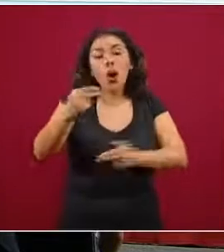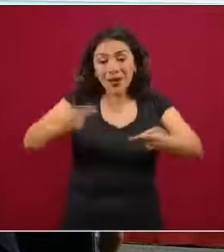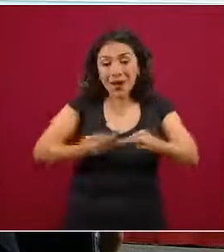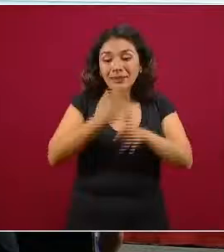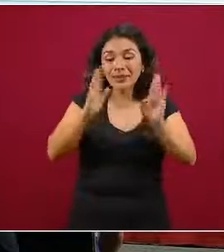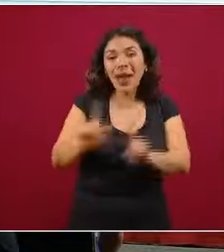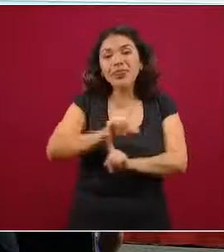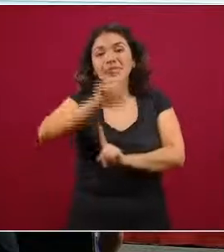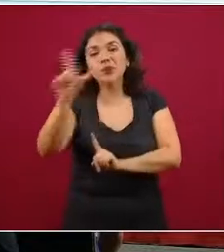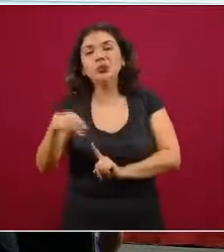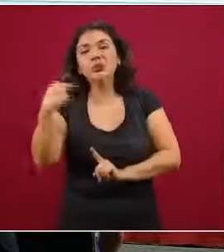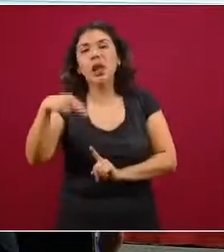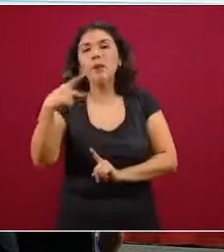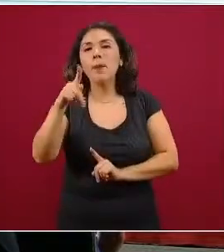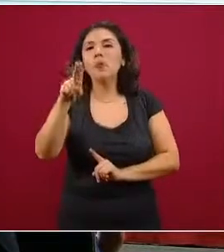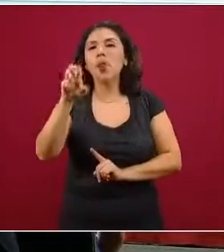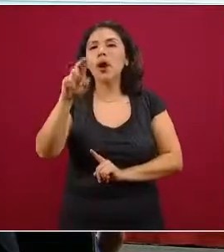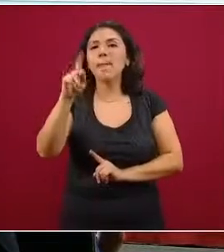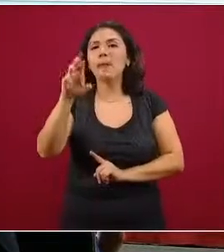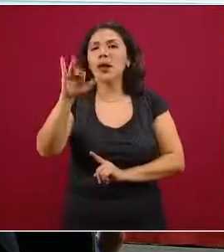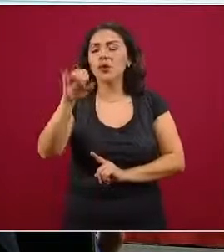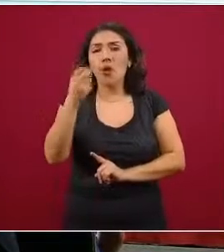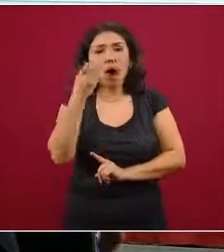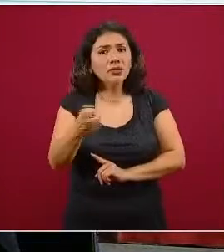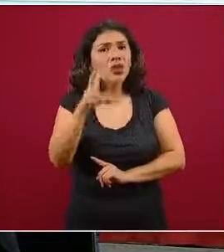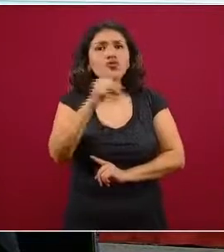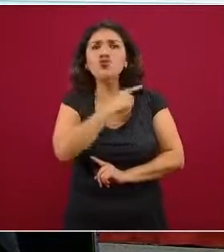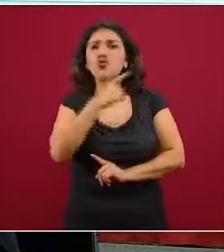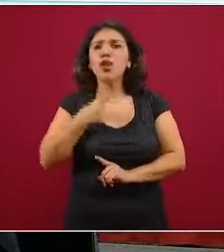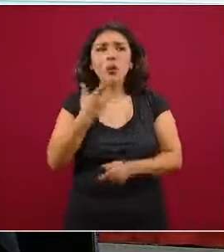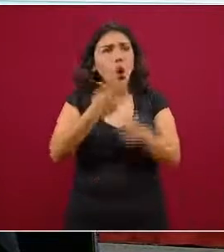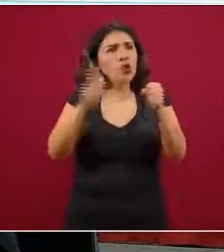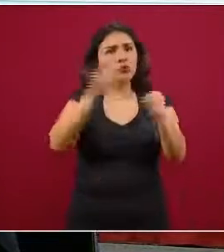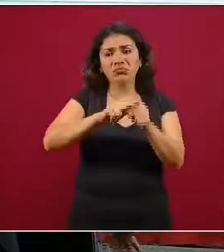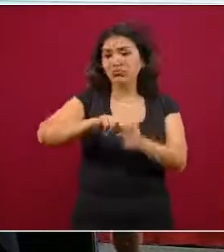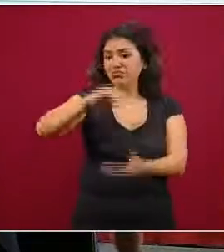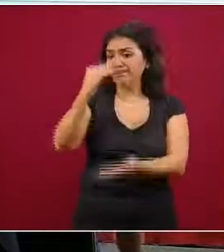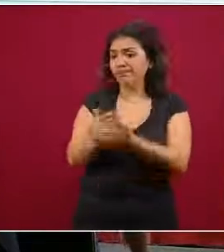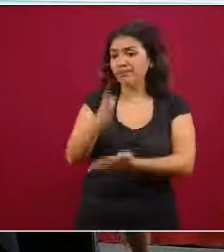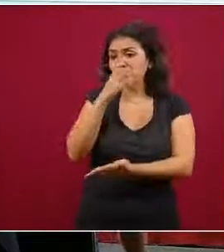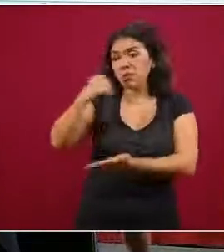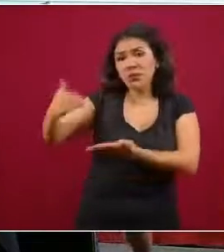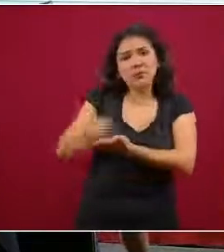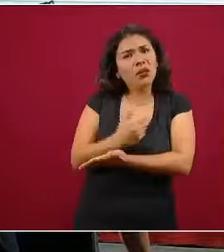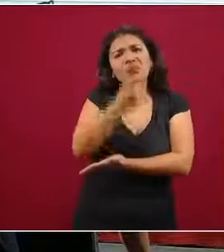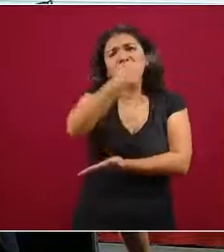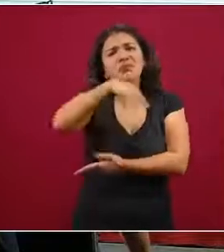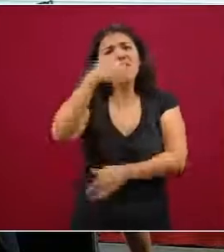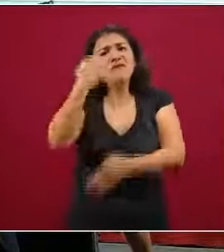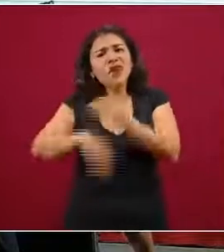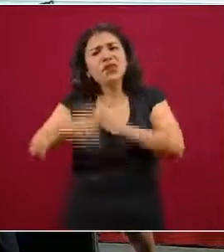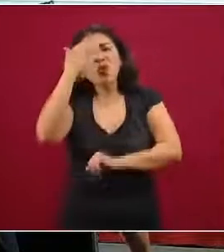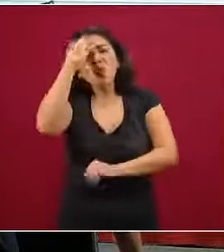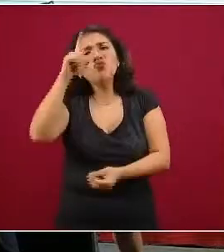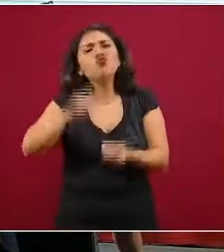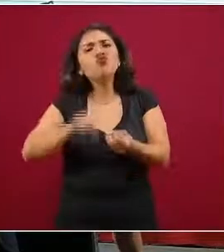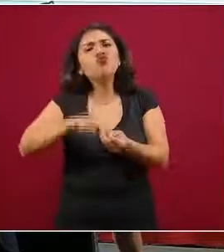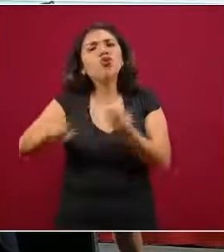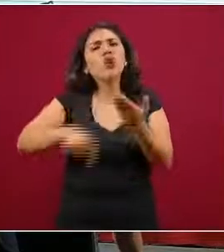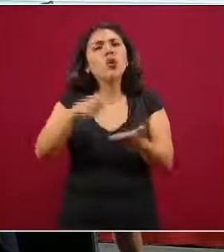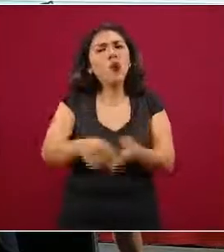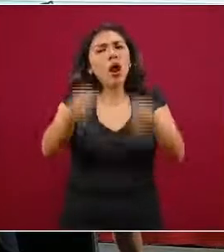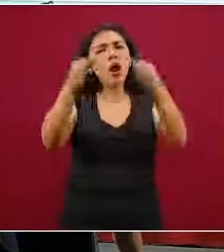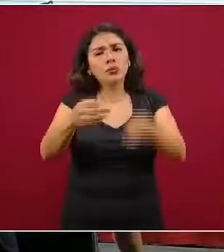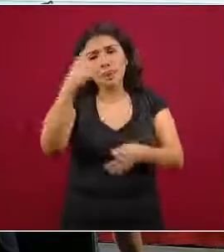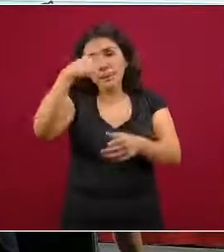por ello no debe haber rechazo hospitalario ante esta falta de conocimiento de dónde están estos servicios